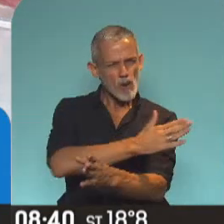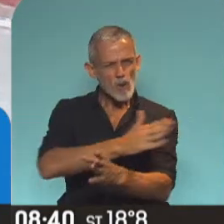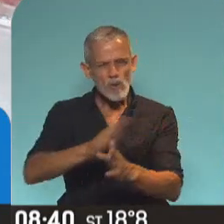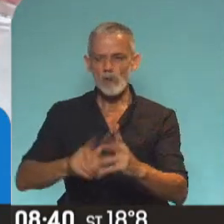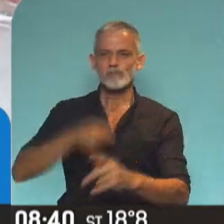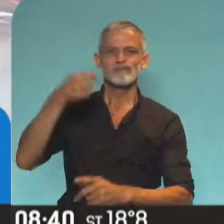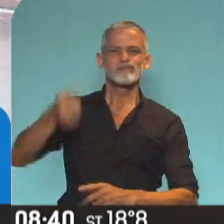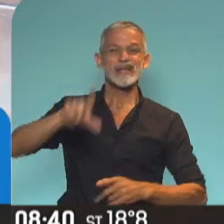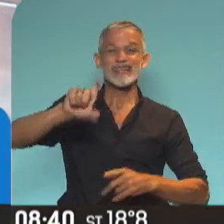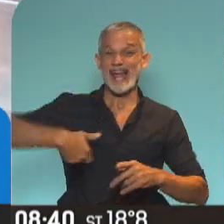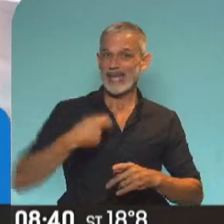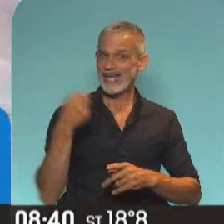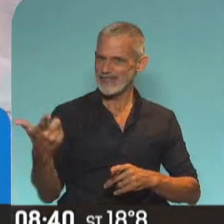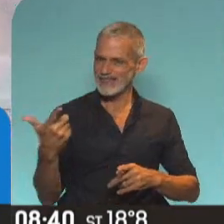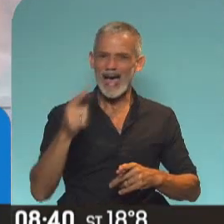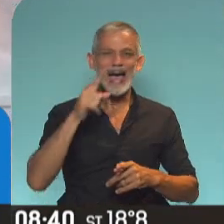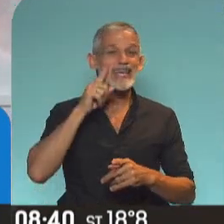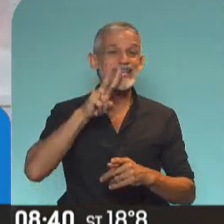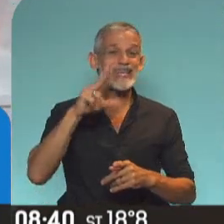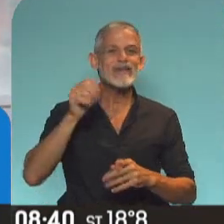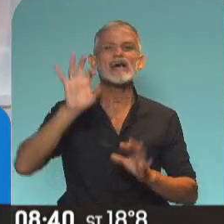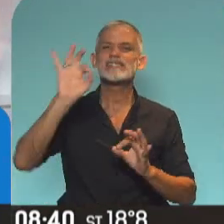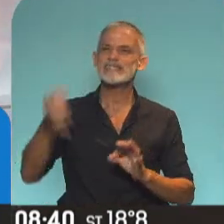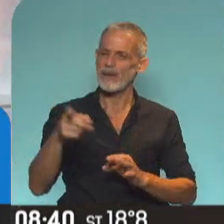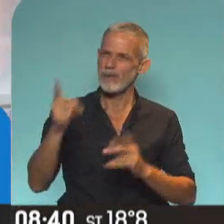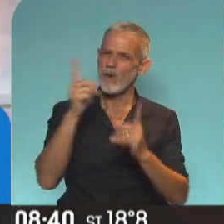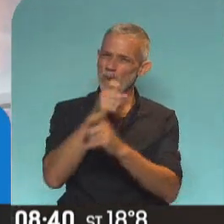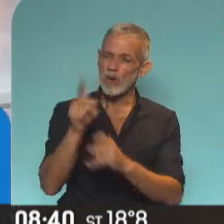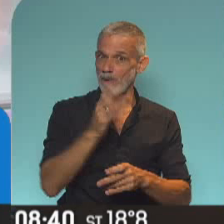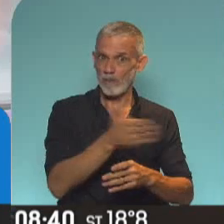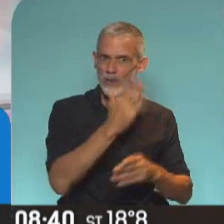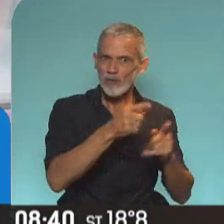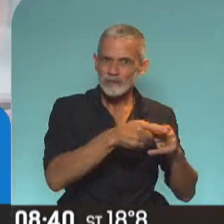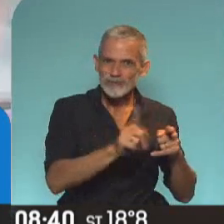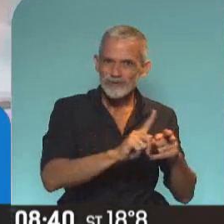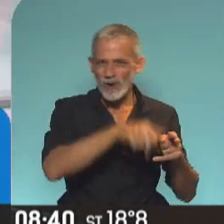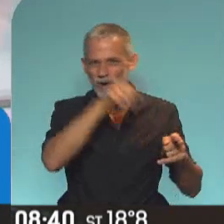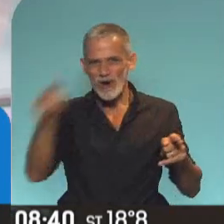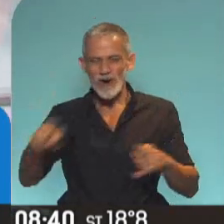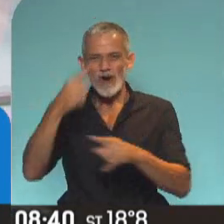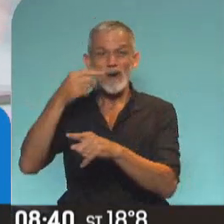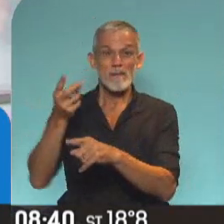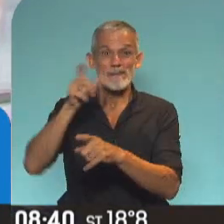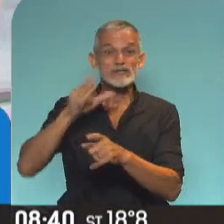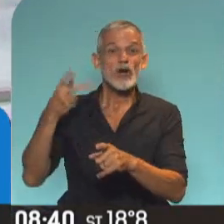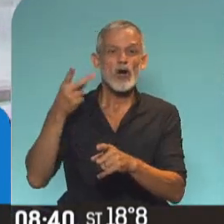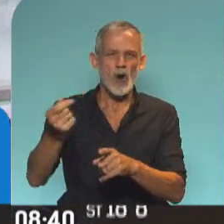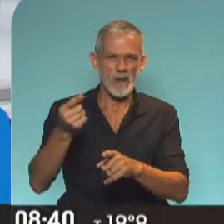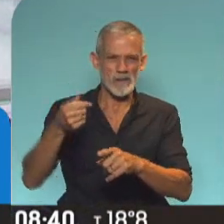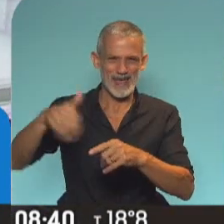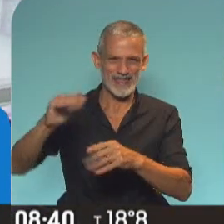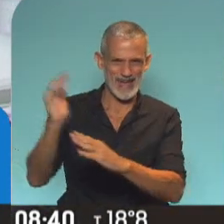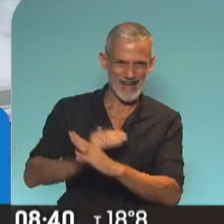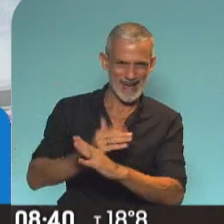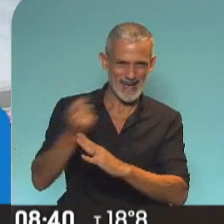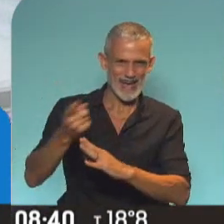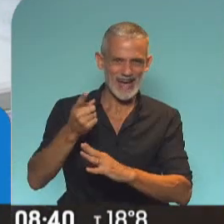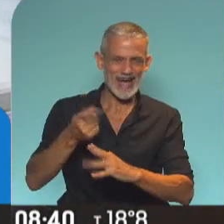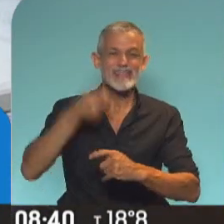diferenciarse en la alícuota. La alícuota debería ser siempre la misma. De hecho, hay que decirlo, ya tenemos la alícuota diferenciada, ya tenemos la mitad,